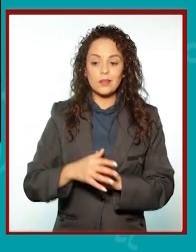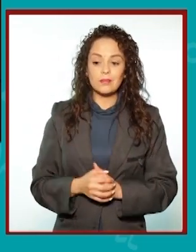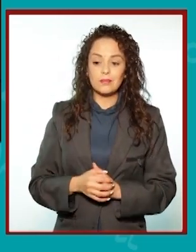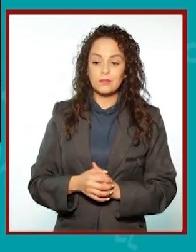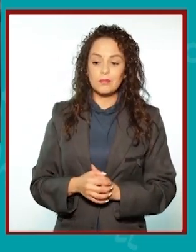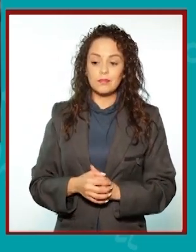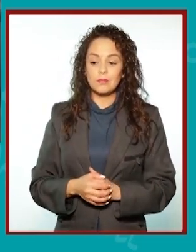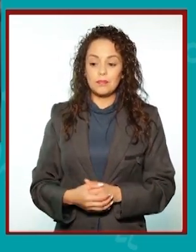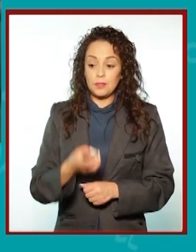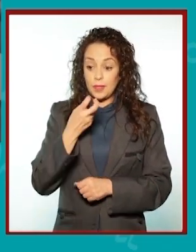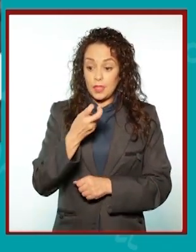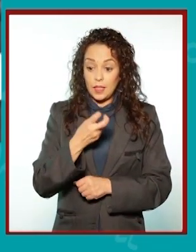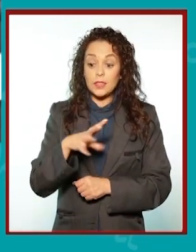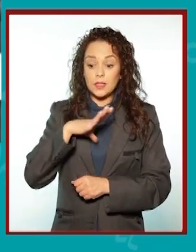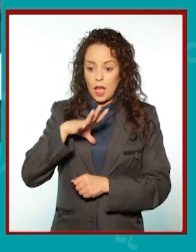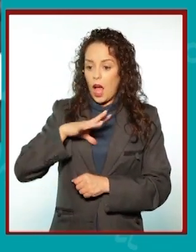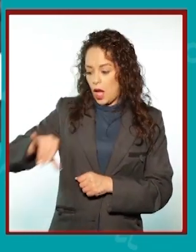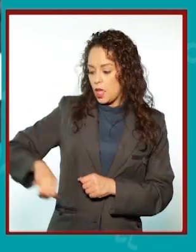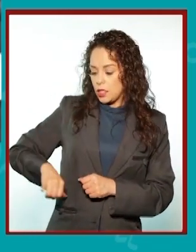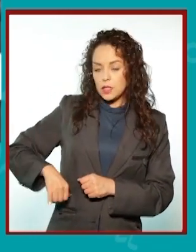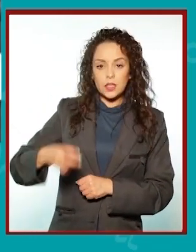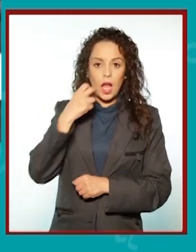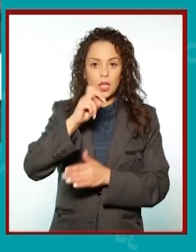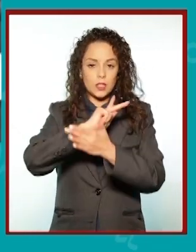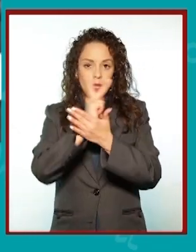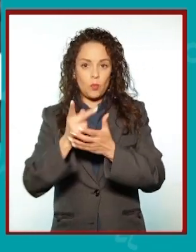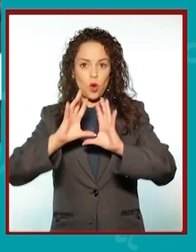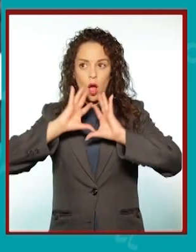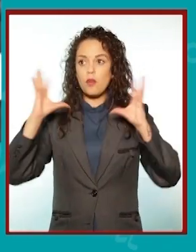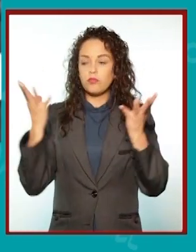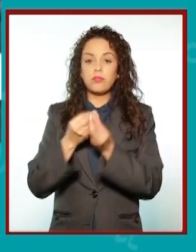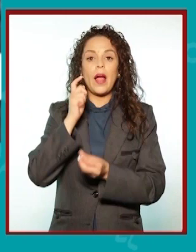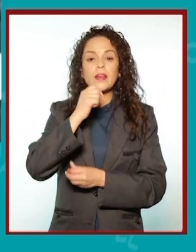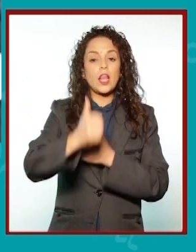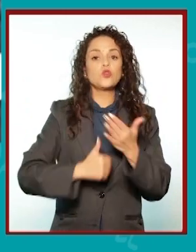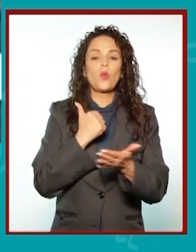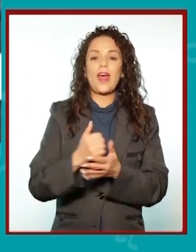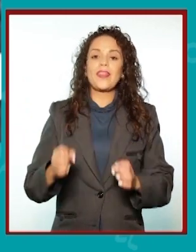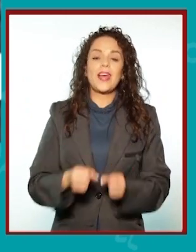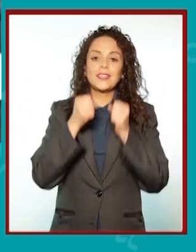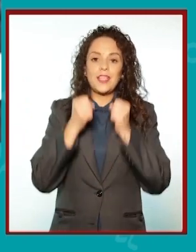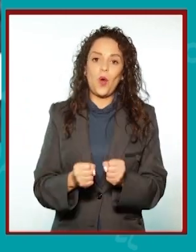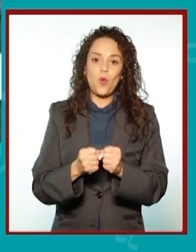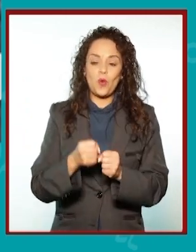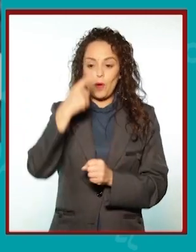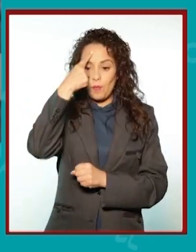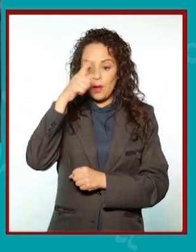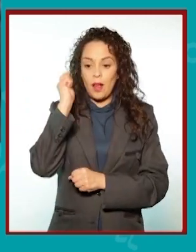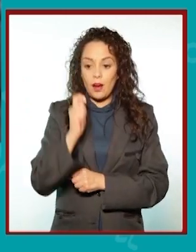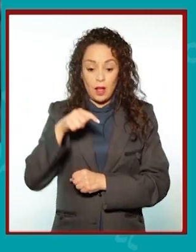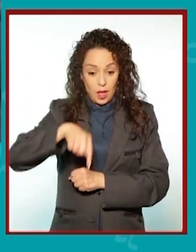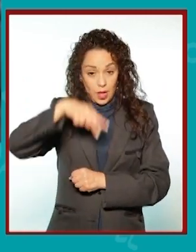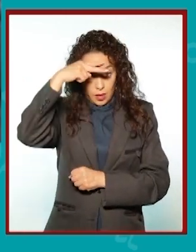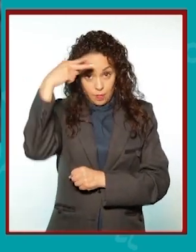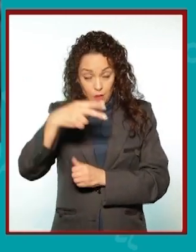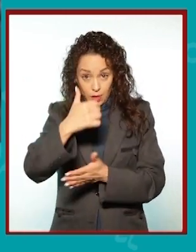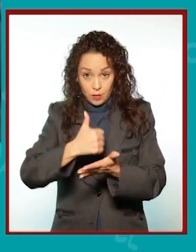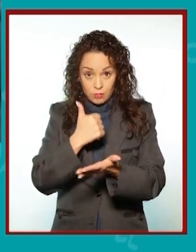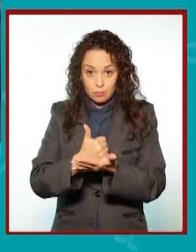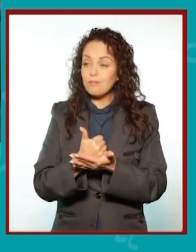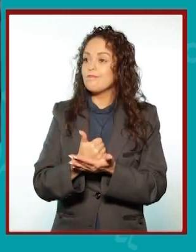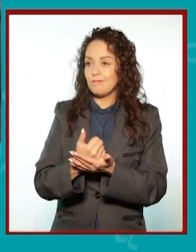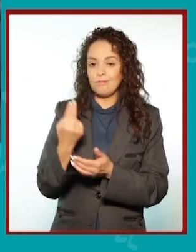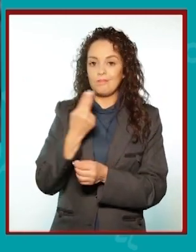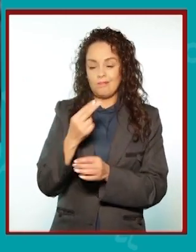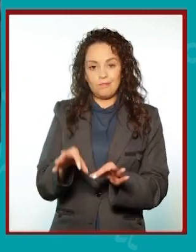de las mujeres. ONU Mujeres tenía como este gran interés en este programa global de ciudades seguras, de implementarlo en